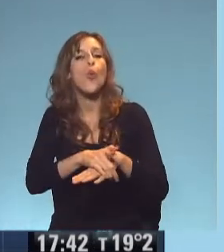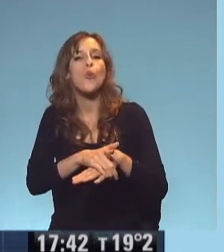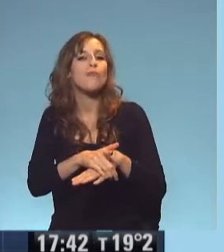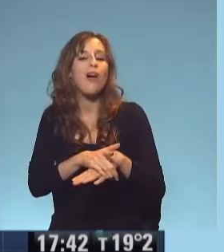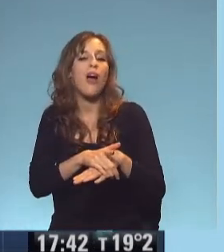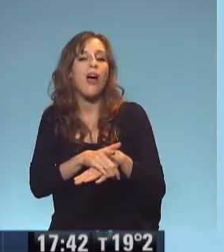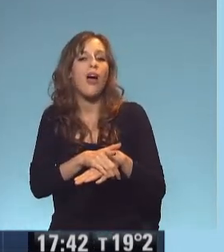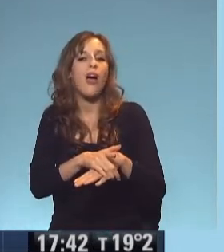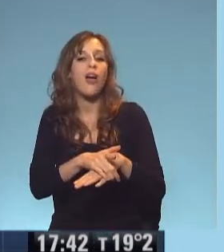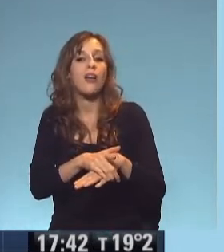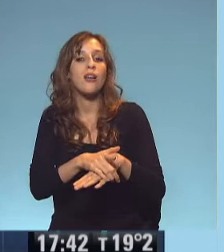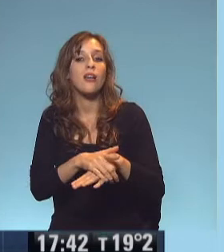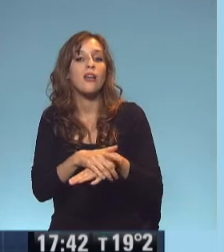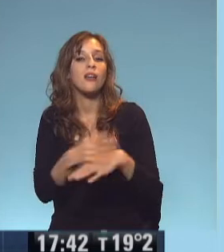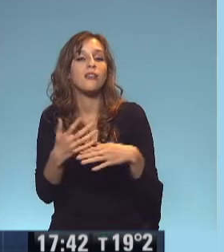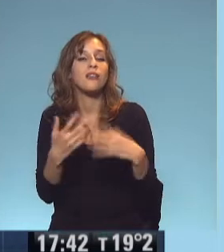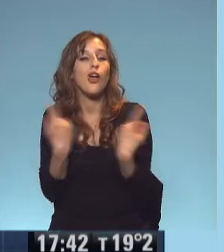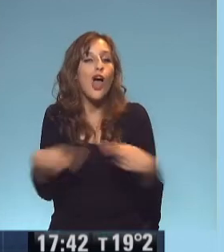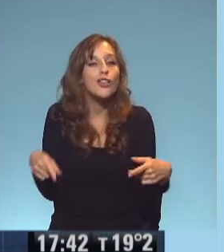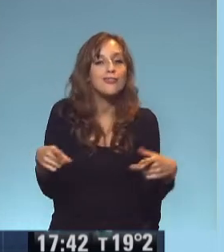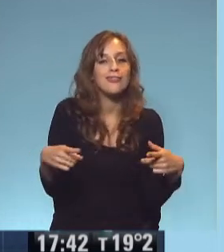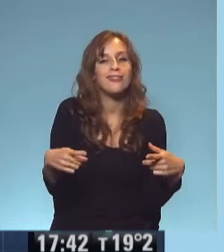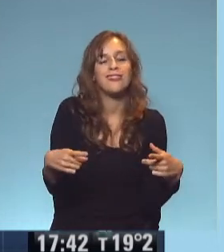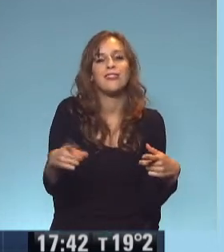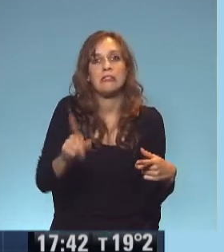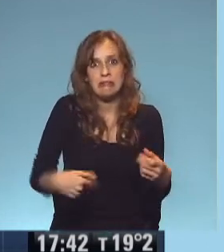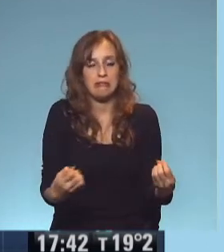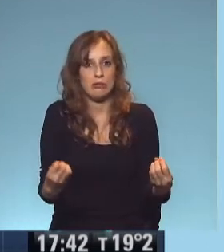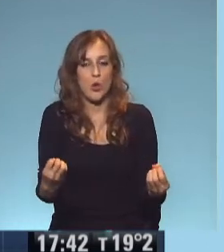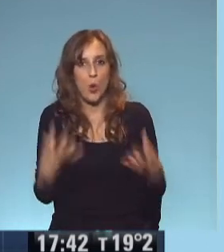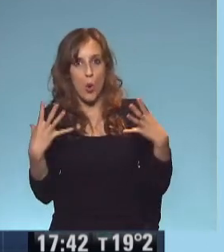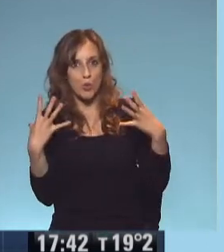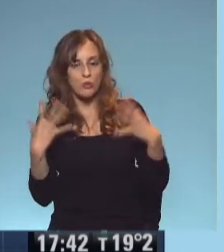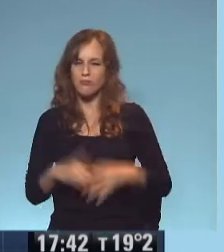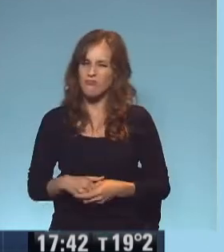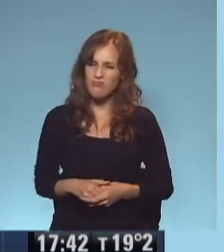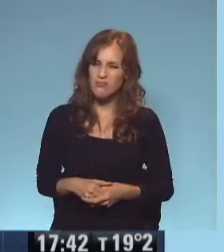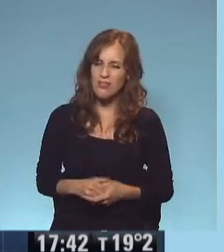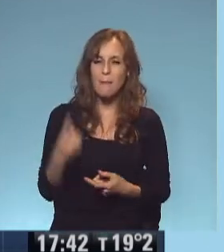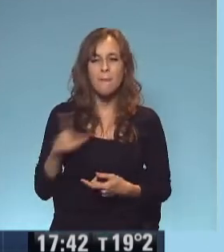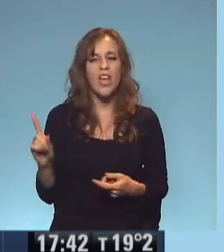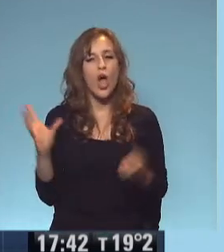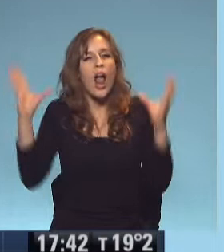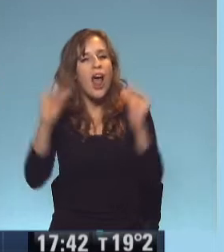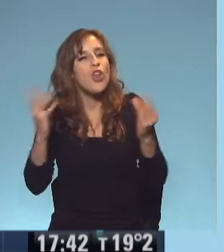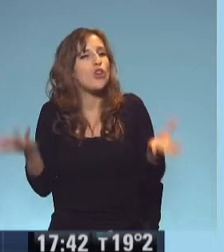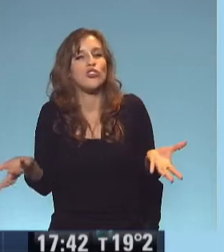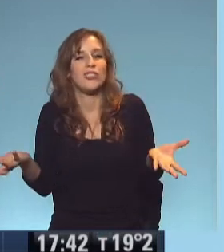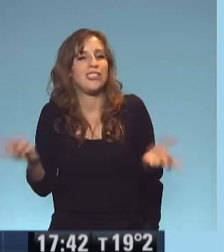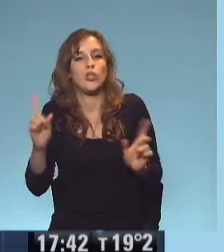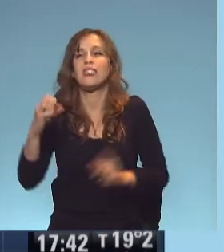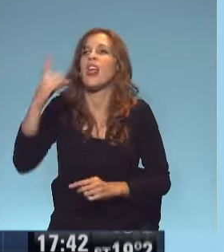fuente de luz y otros cuerpos. ¿Una gran fuente de luz? Pero era de noche y no